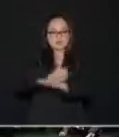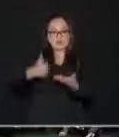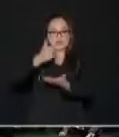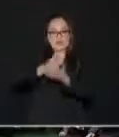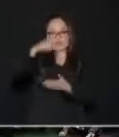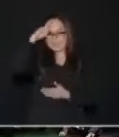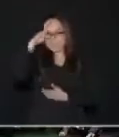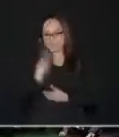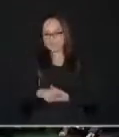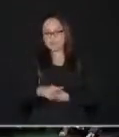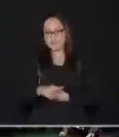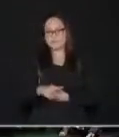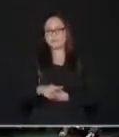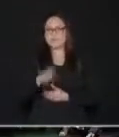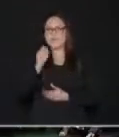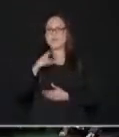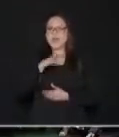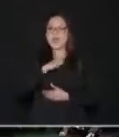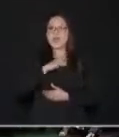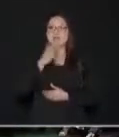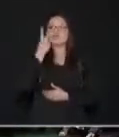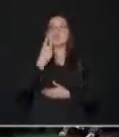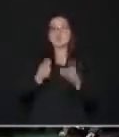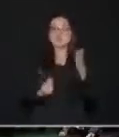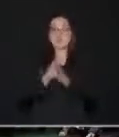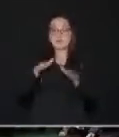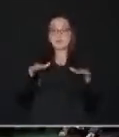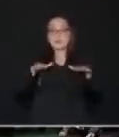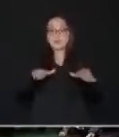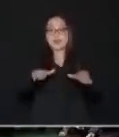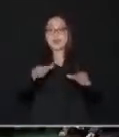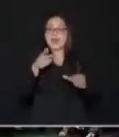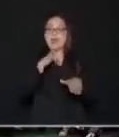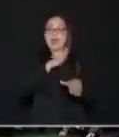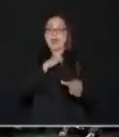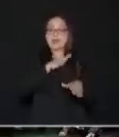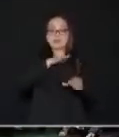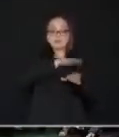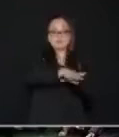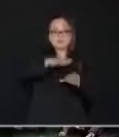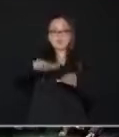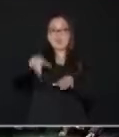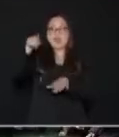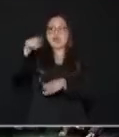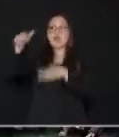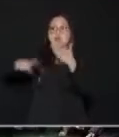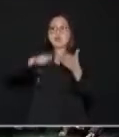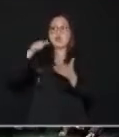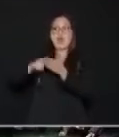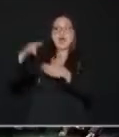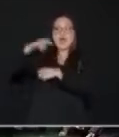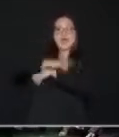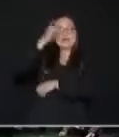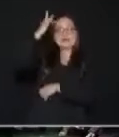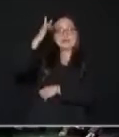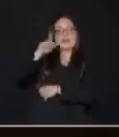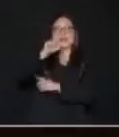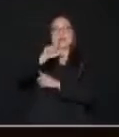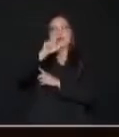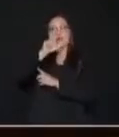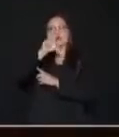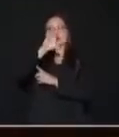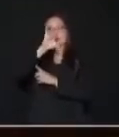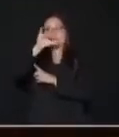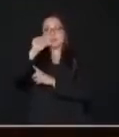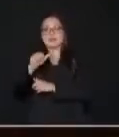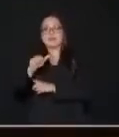mexico con dos pistas adicionales en la base aérea de santa lucía